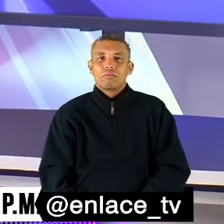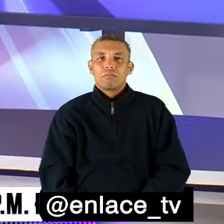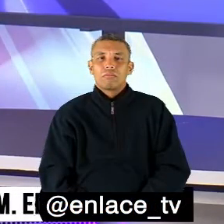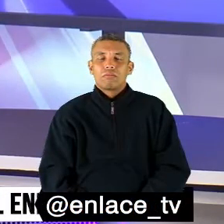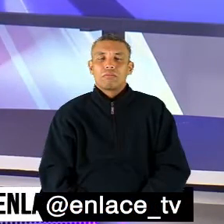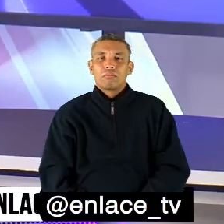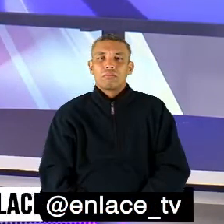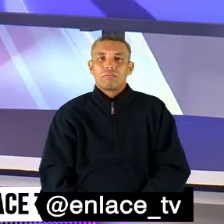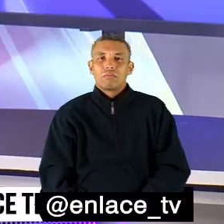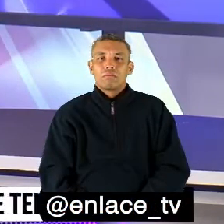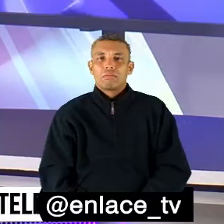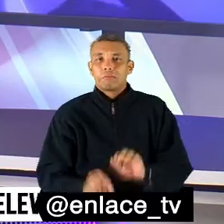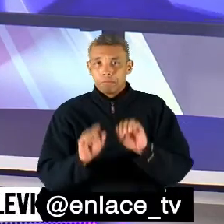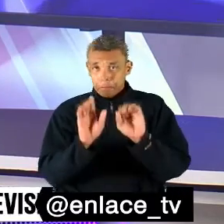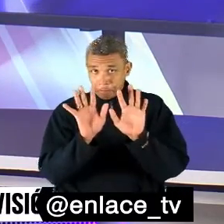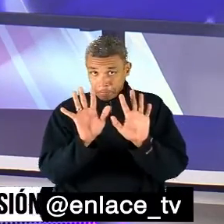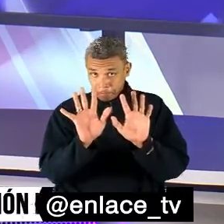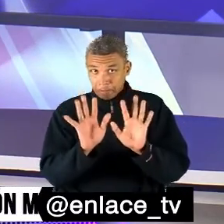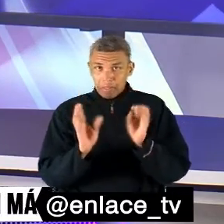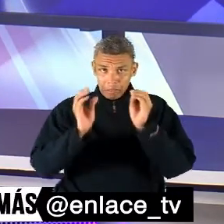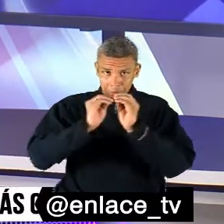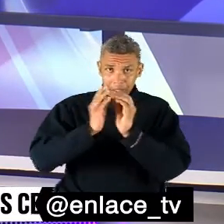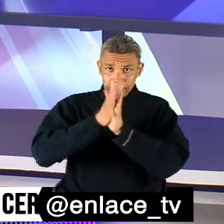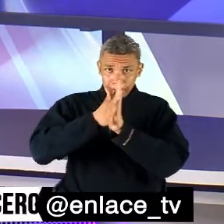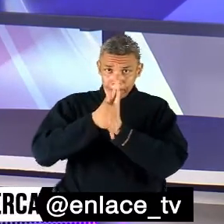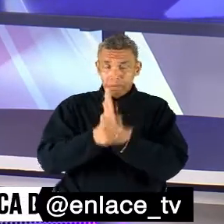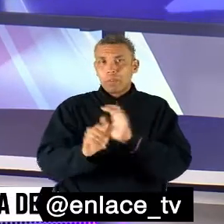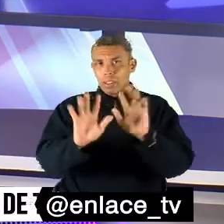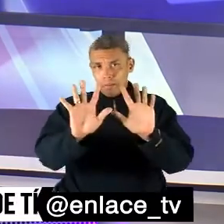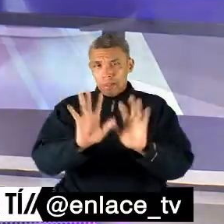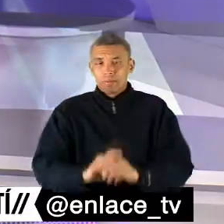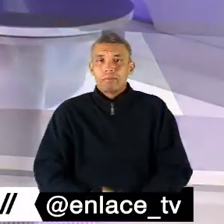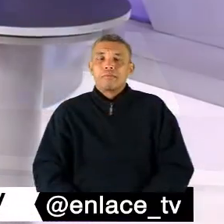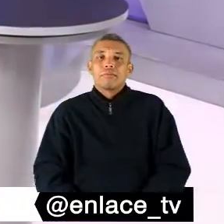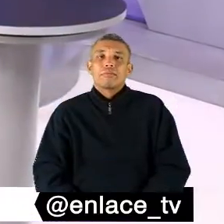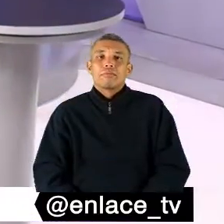Llega el momento de hacer una pausa y ya regresamos con más información en las noticias.